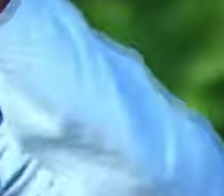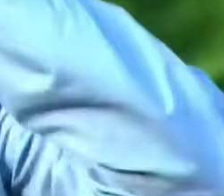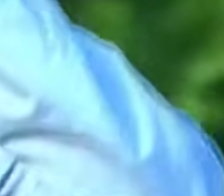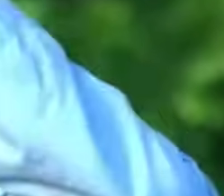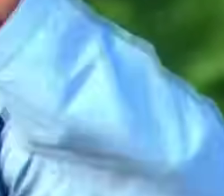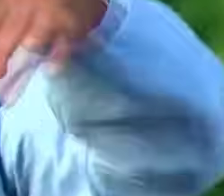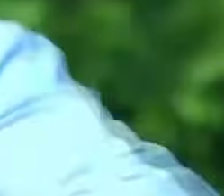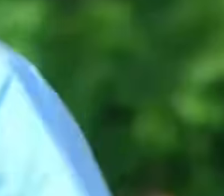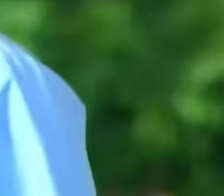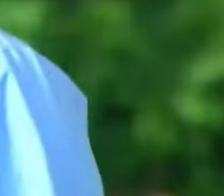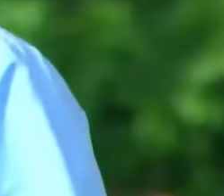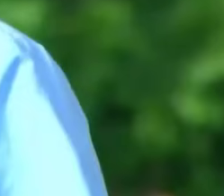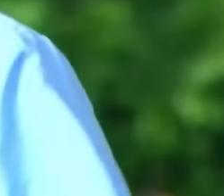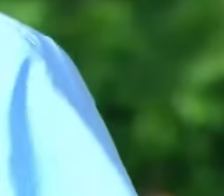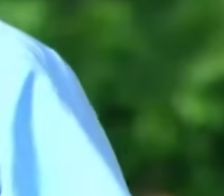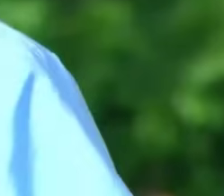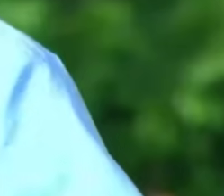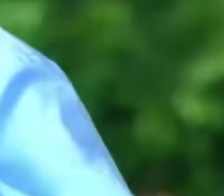44 años después,